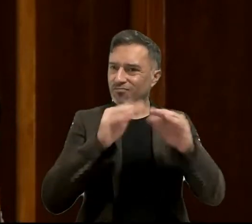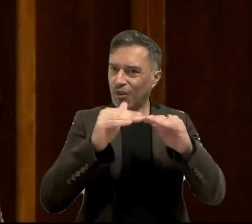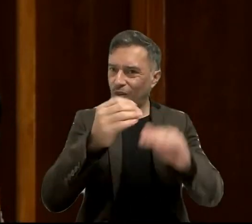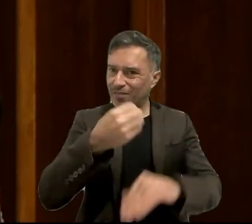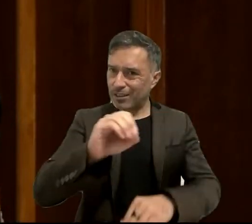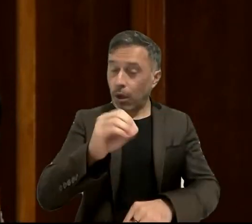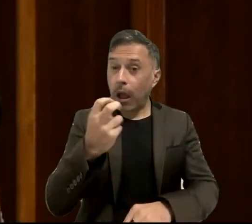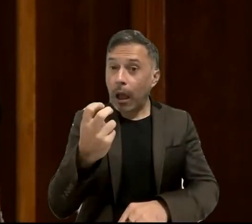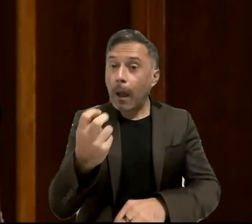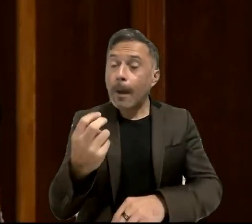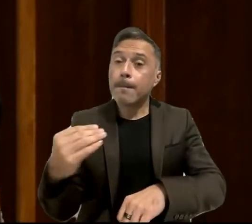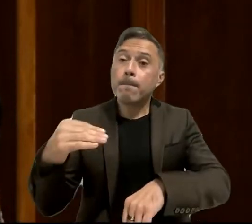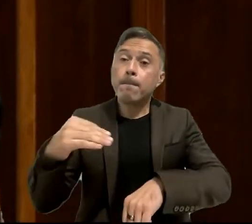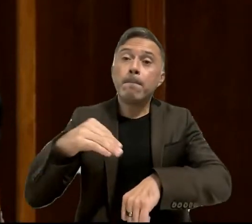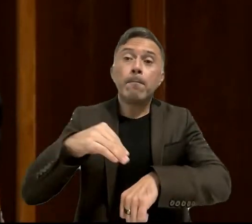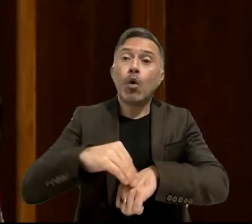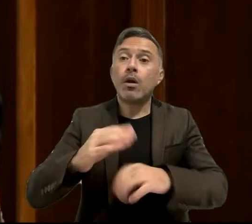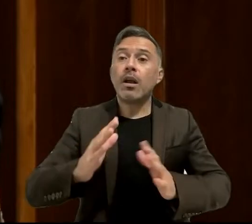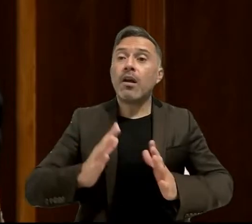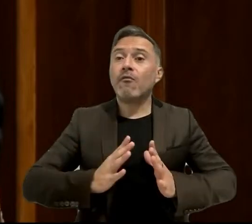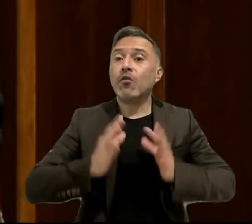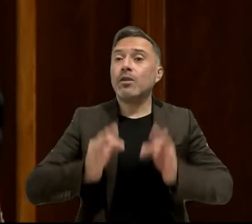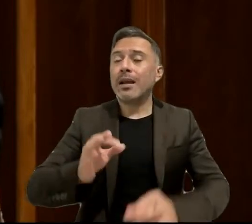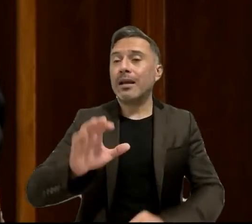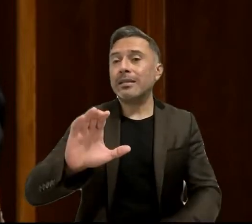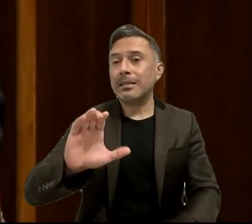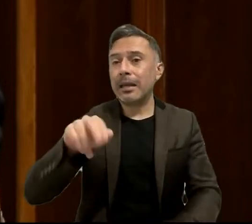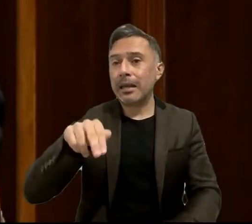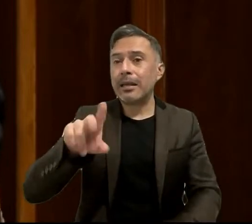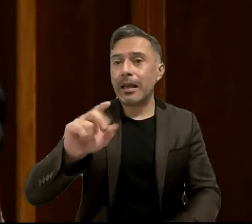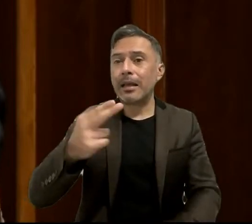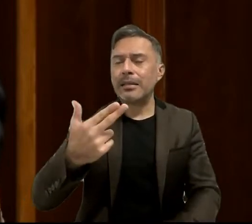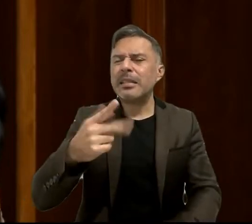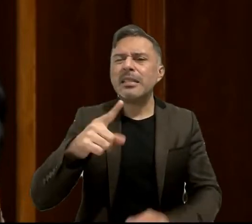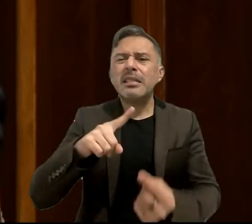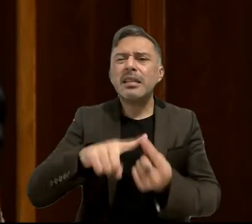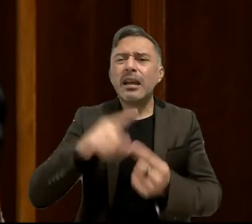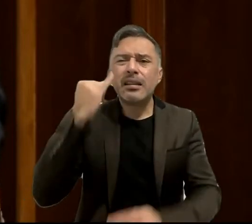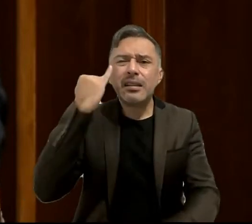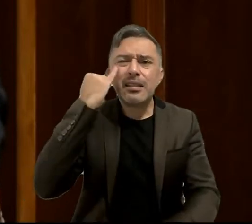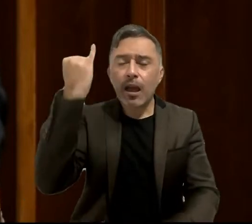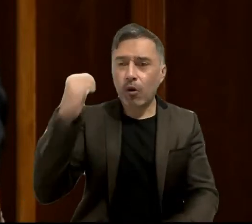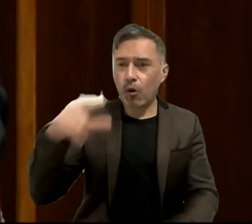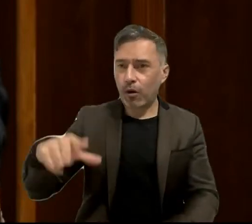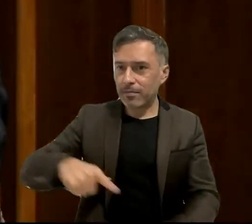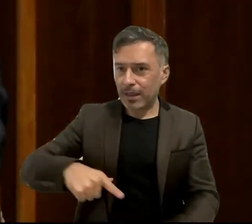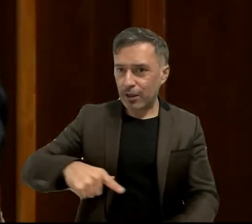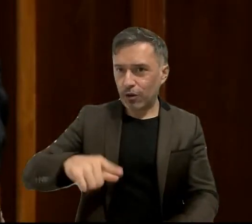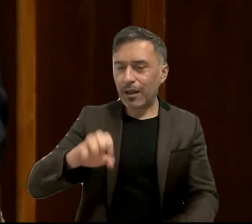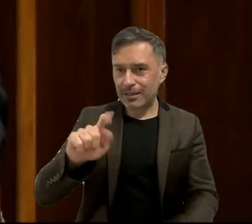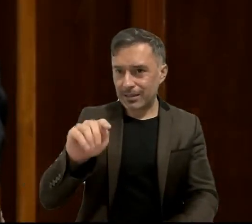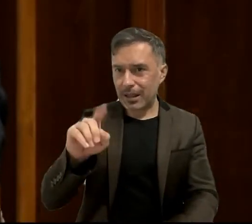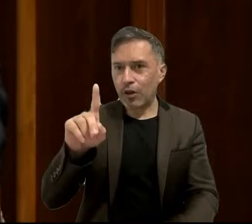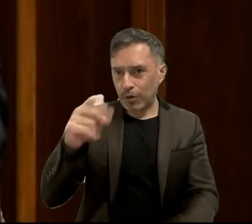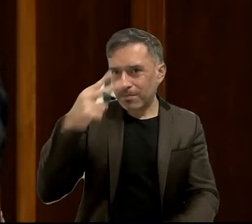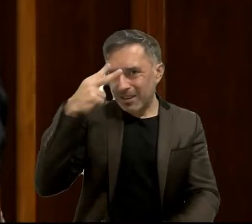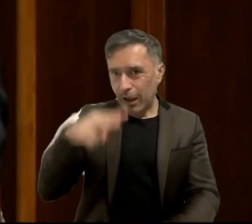que nace de las manos del propio Estado mexicano, cuando debió haber nacido de las